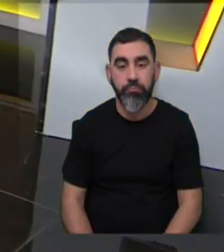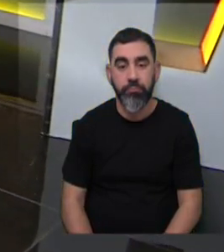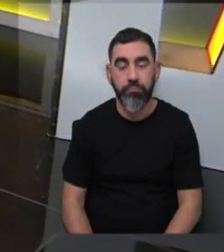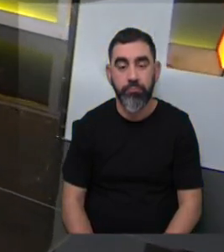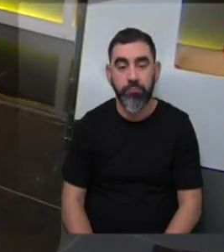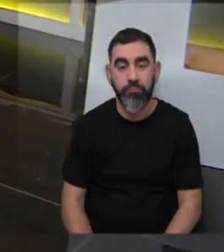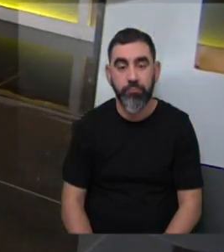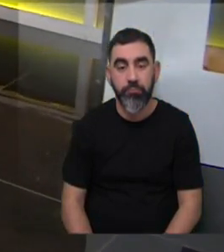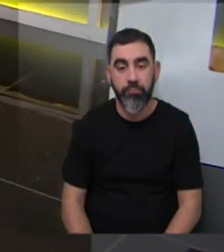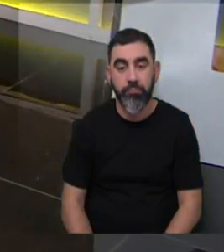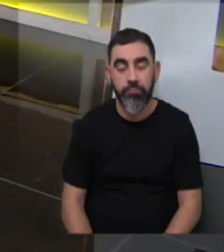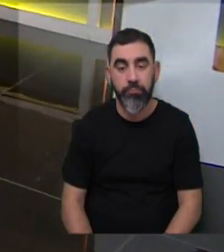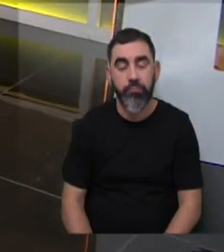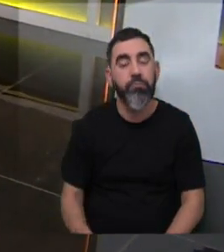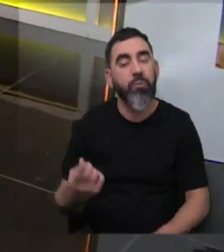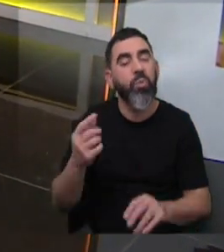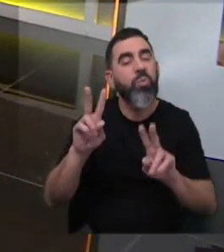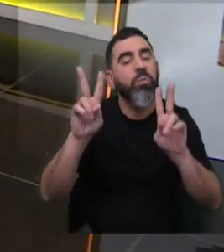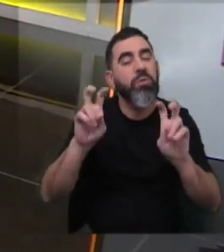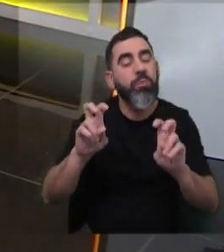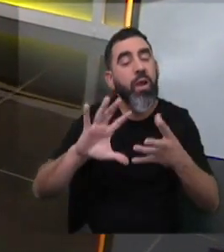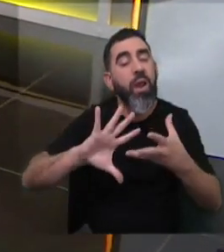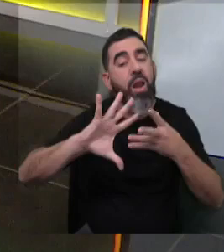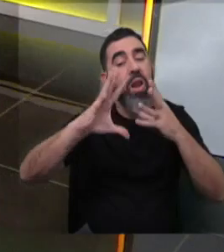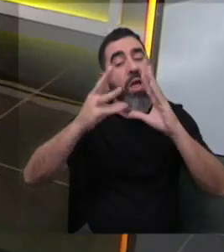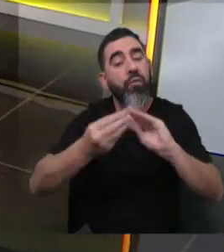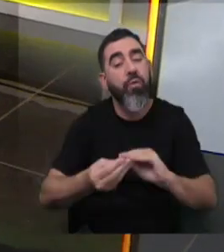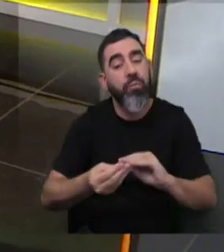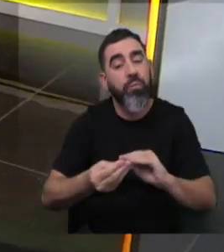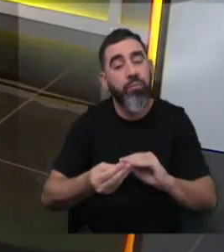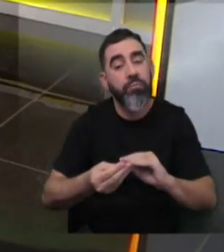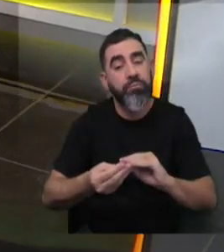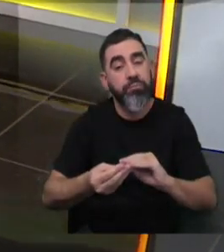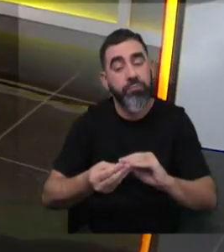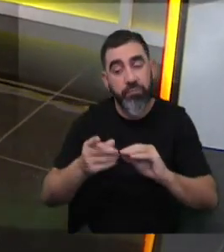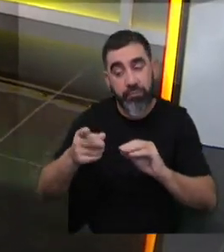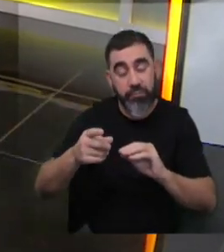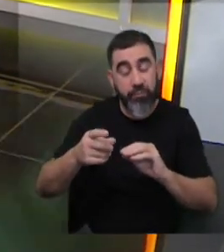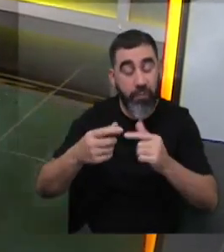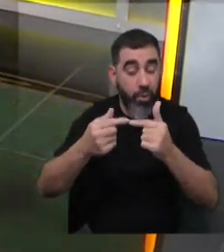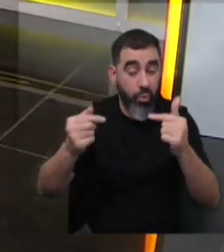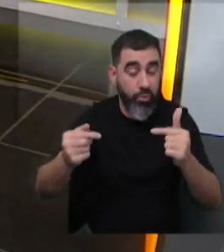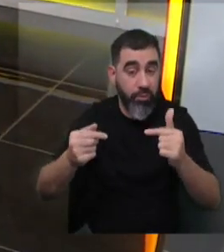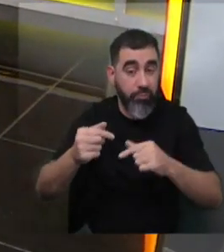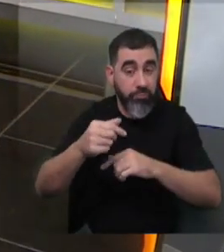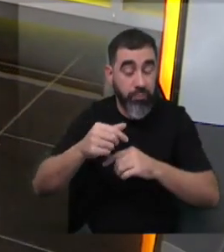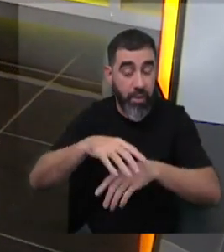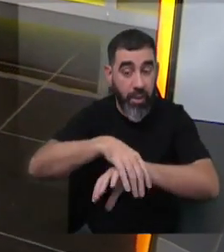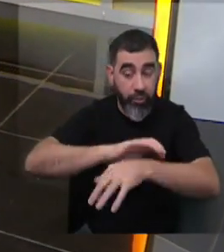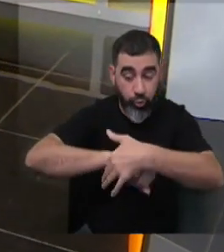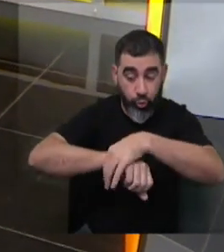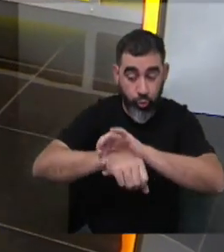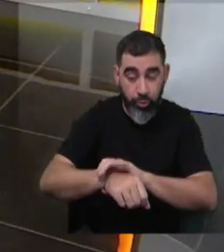Yo me quiero detener en algo, y es la manera en la que estas disciplinas, particularmente la antropología, pero